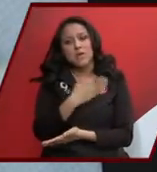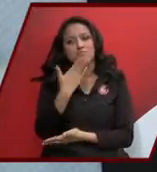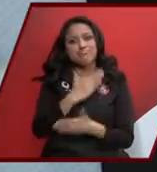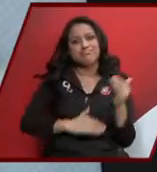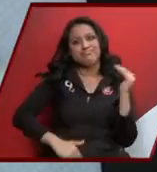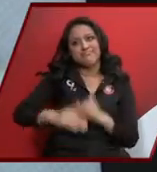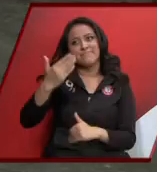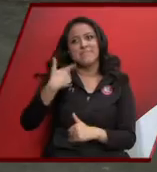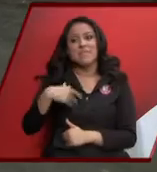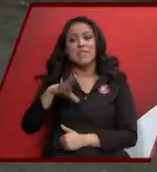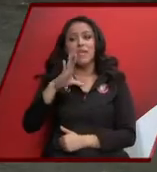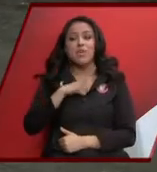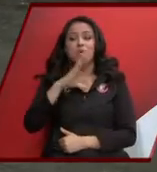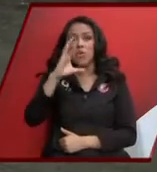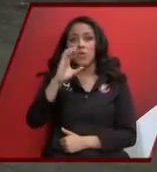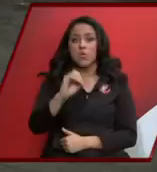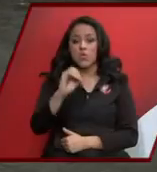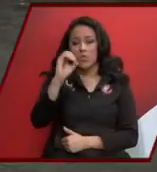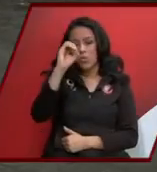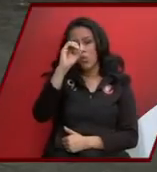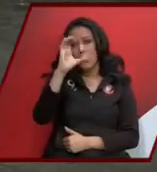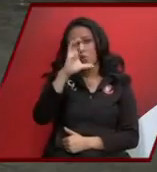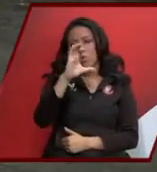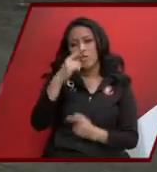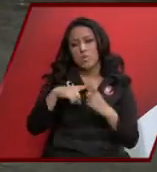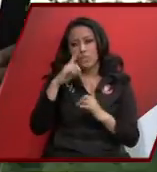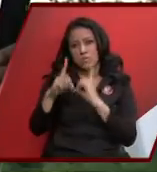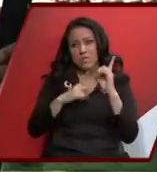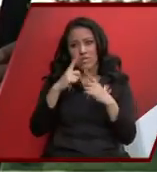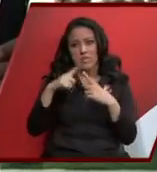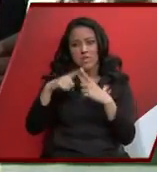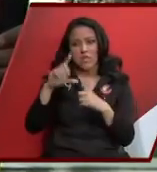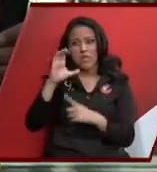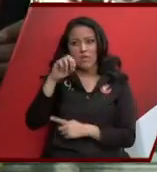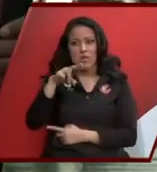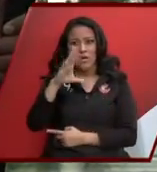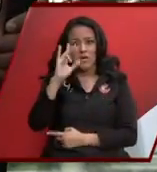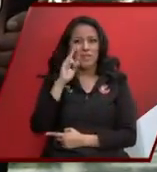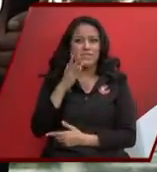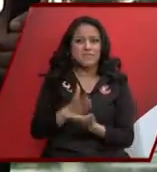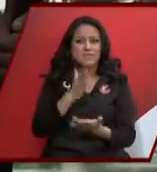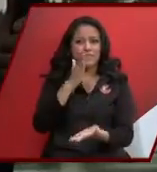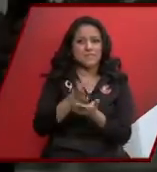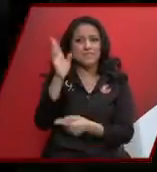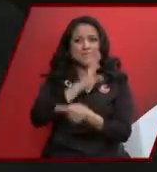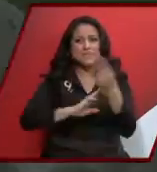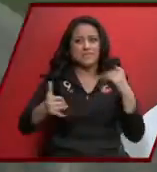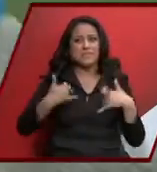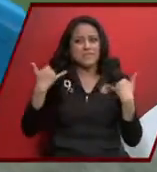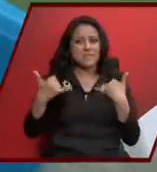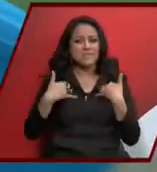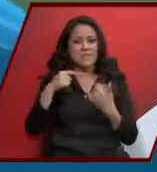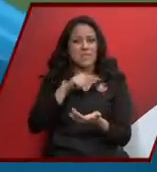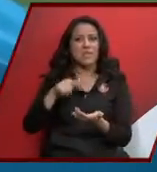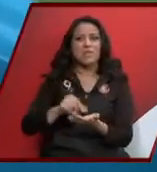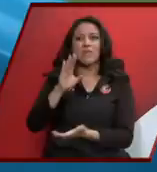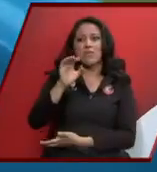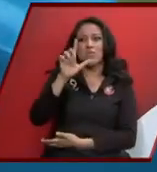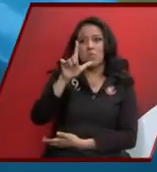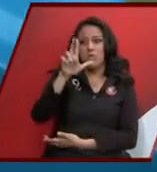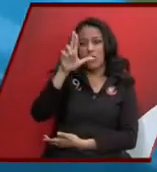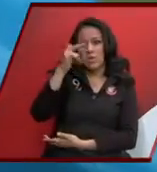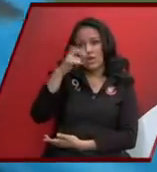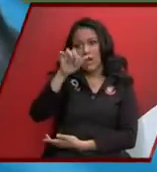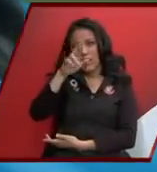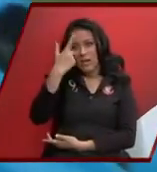desempeño, la Comisión Nacional de Cultura Física y Deporte le ha otorgado el pase al Mundial Juvenil en Bulgaria y el